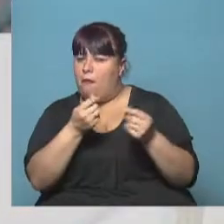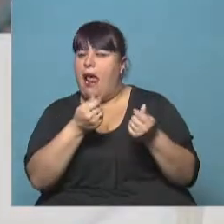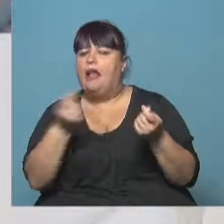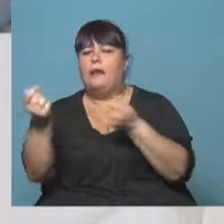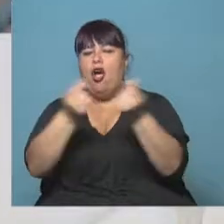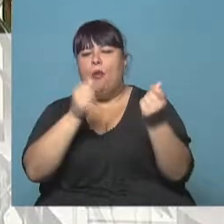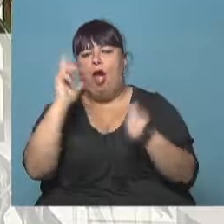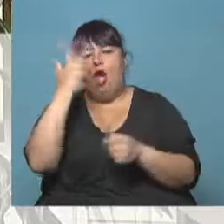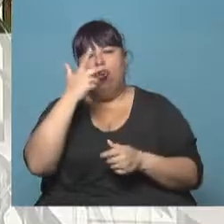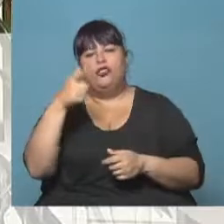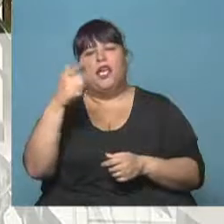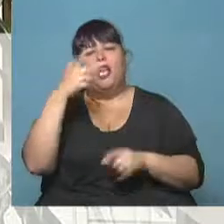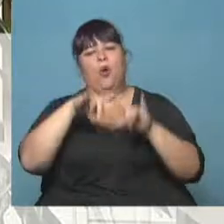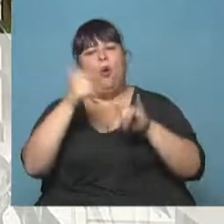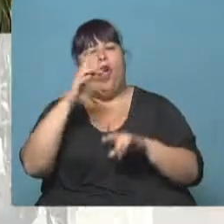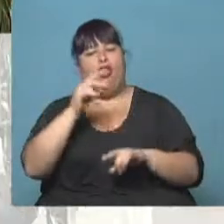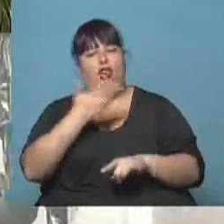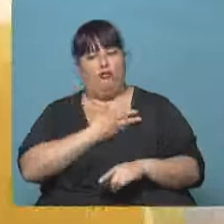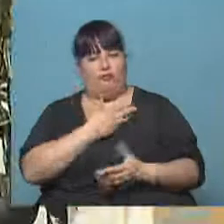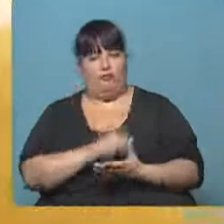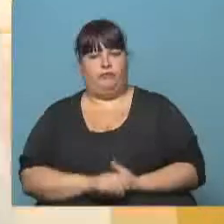fondos para la compra del Hotel Waldorf.